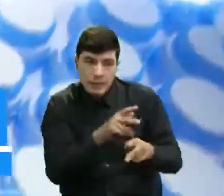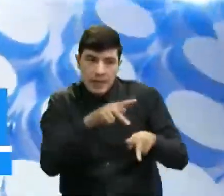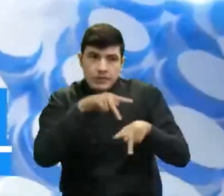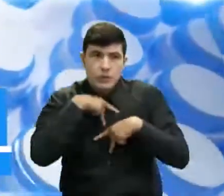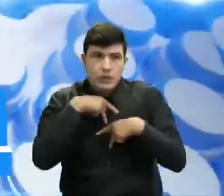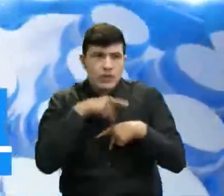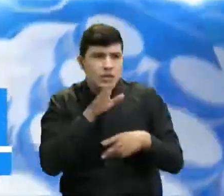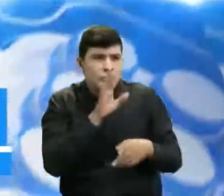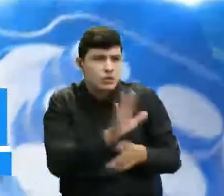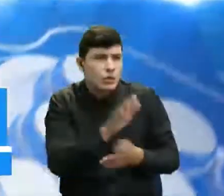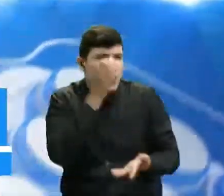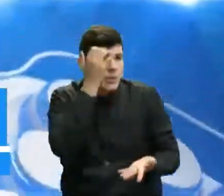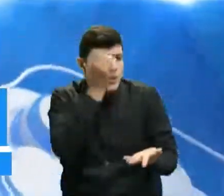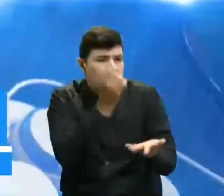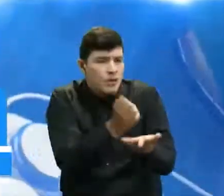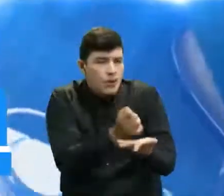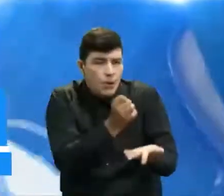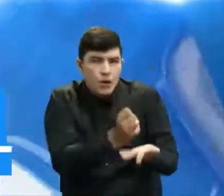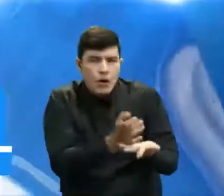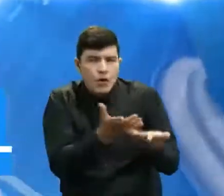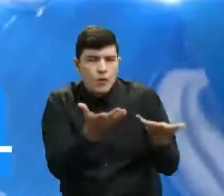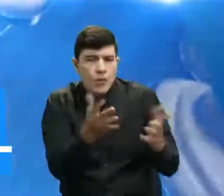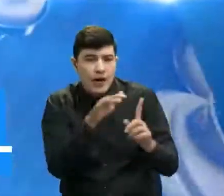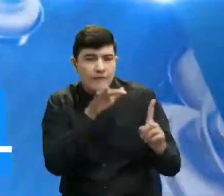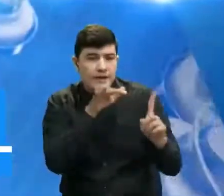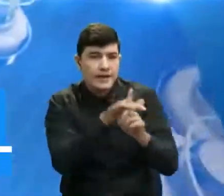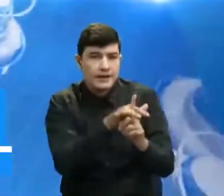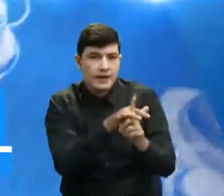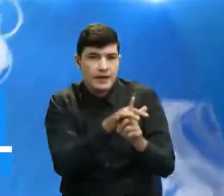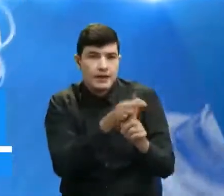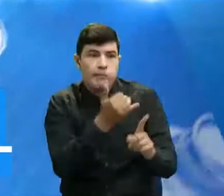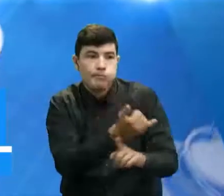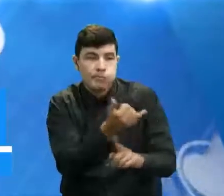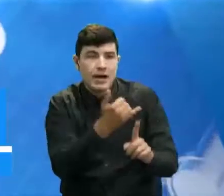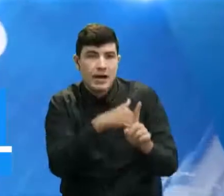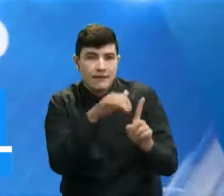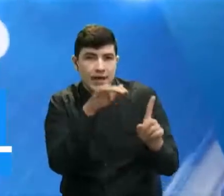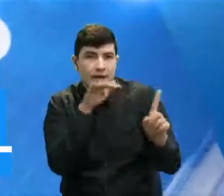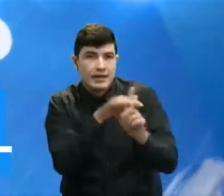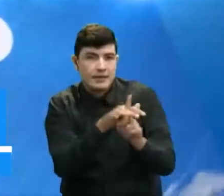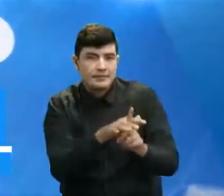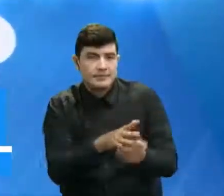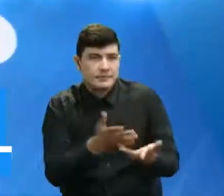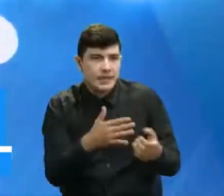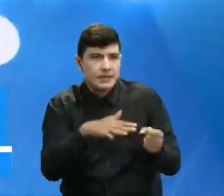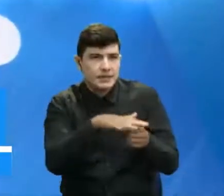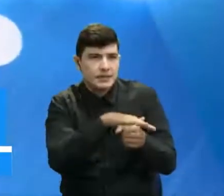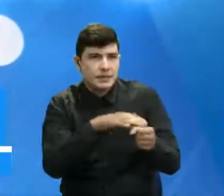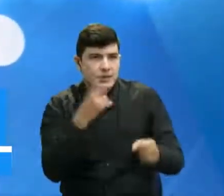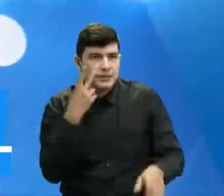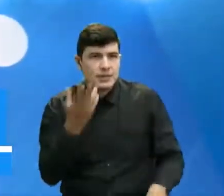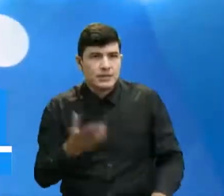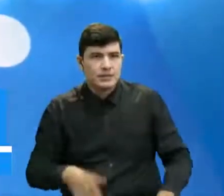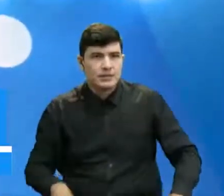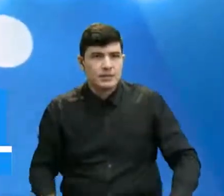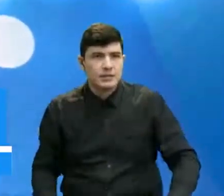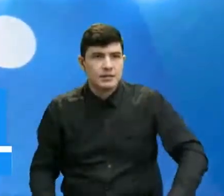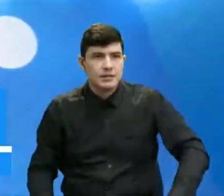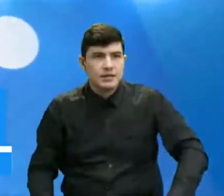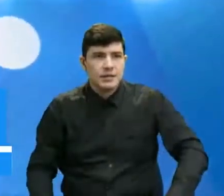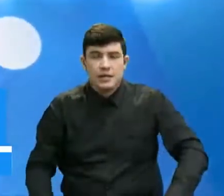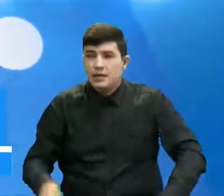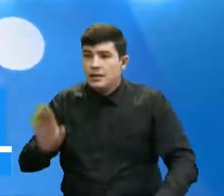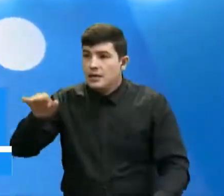personal de qué forma se están viendo afectados con alguno de ellos. Buenas tardes, señor. Señor,